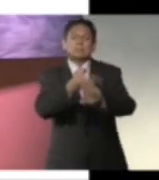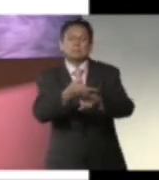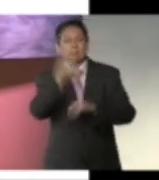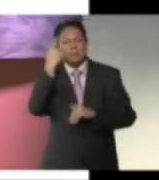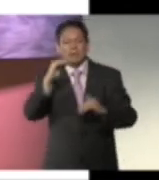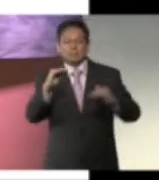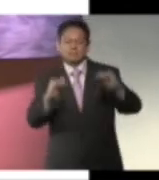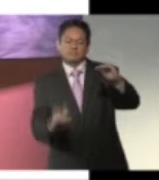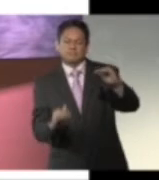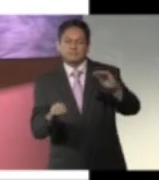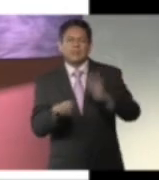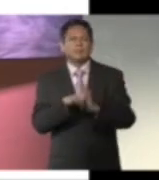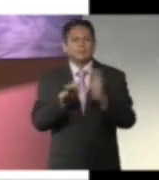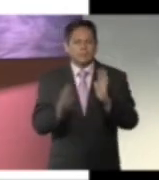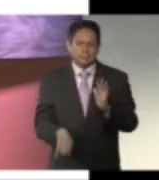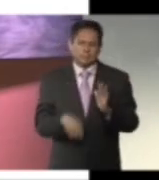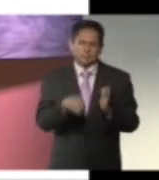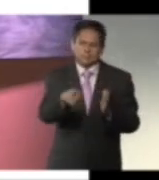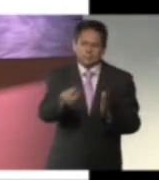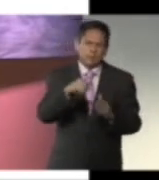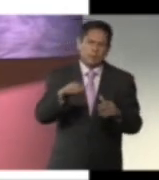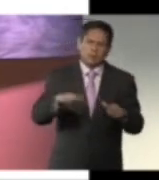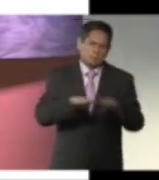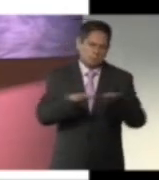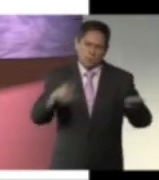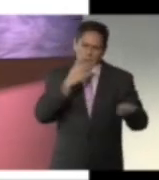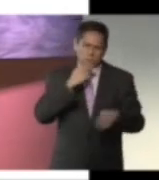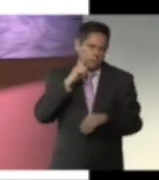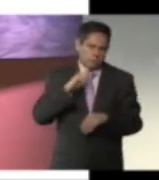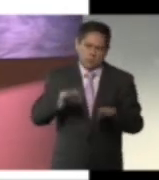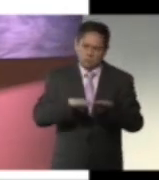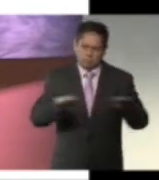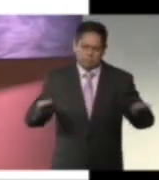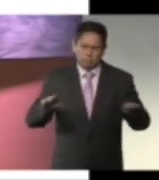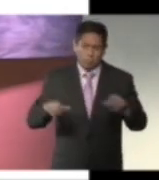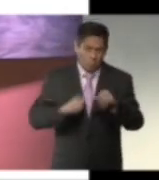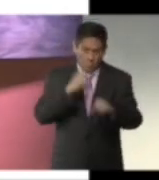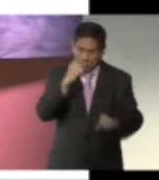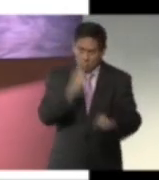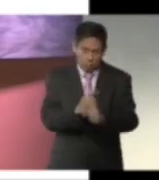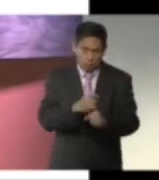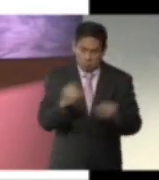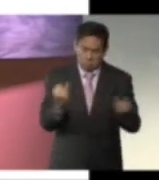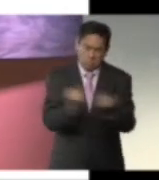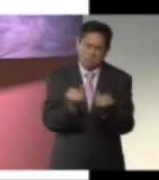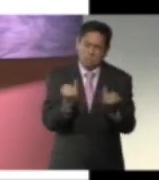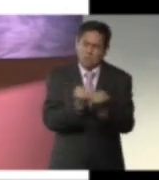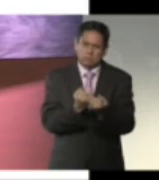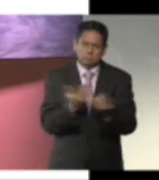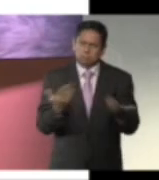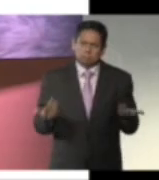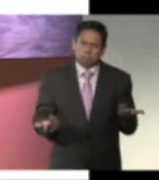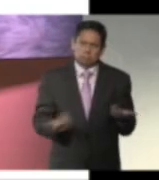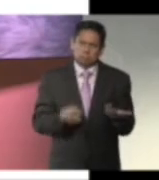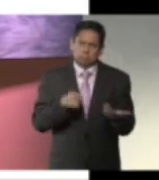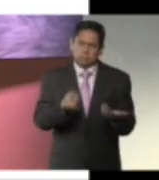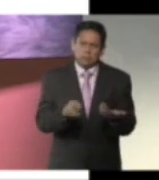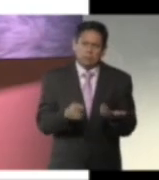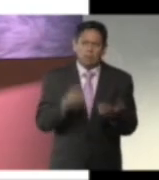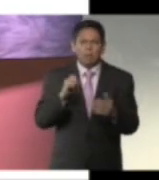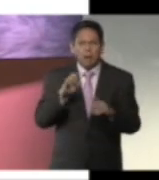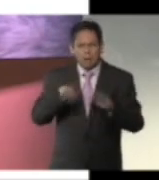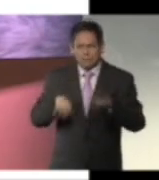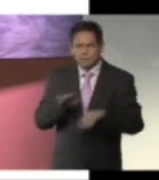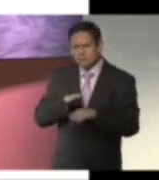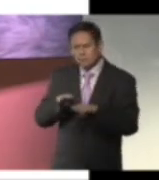igualdad formal, la igualdad de oportunidades juntas no han sido suficientes para crear igualdad de resultados